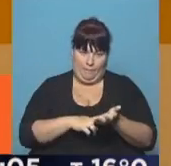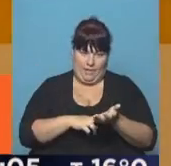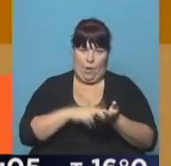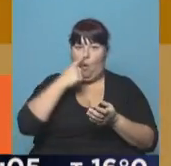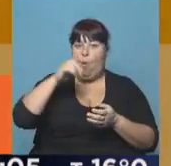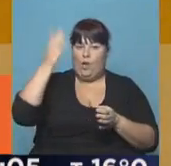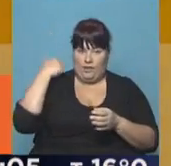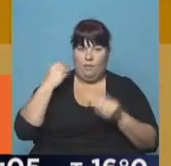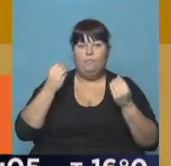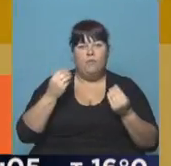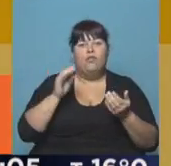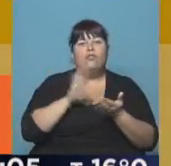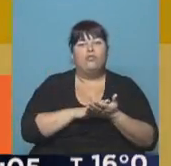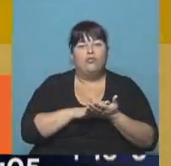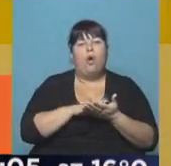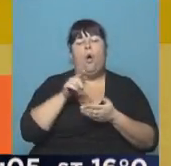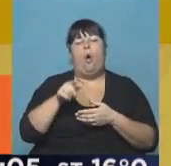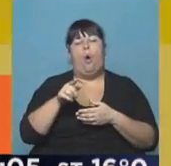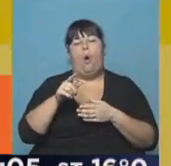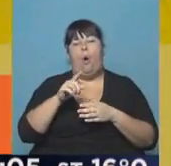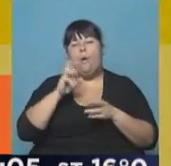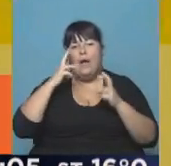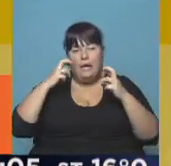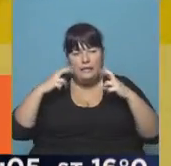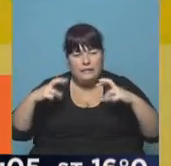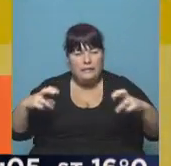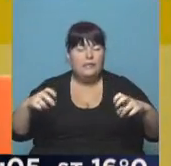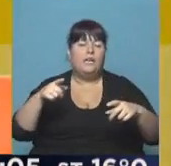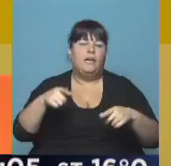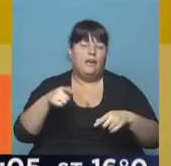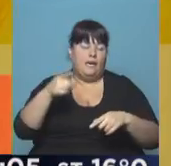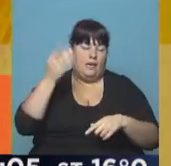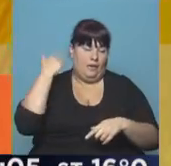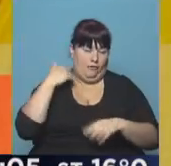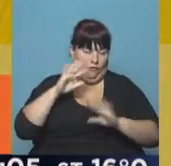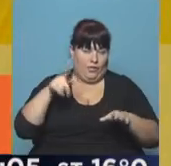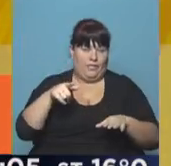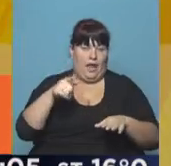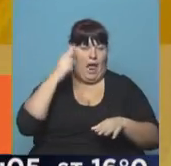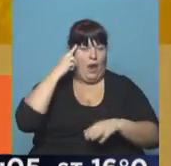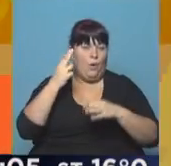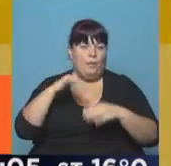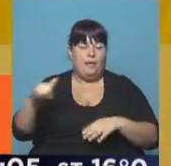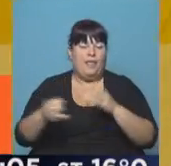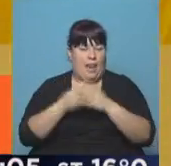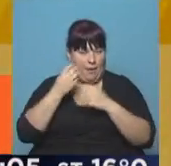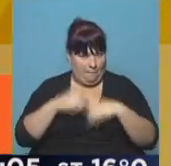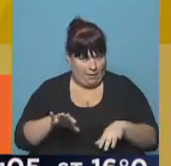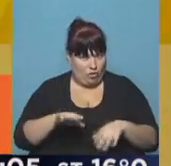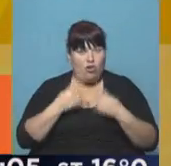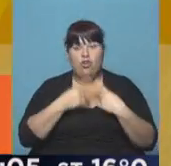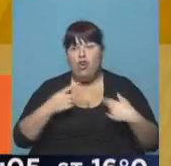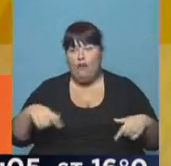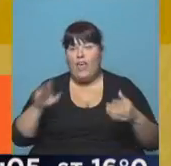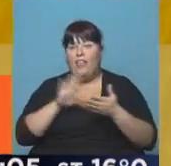por última vez. Tiene que ver entonces con parte de los rastrillajes que se han realizado a partir de las 9:30 de la mañana. Novedades